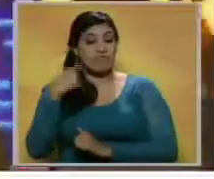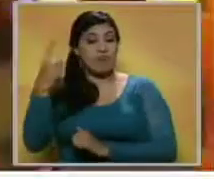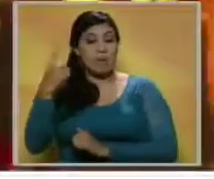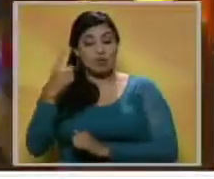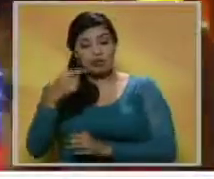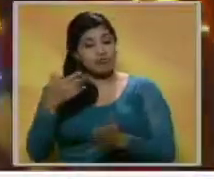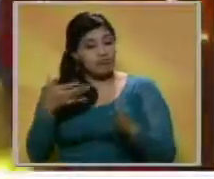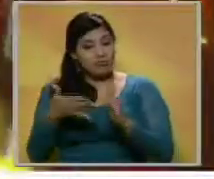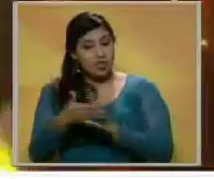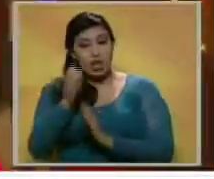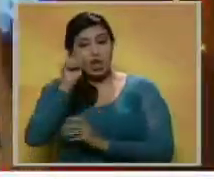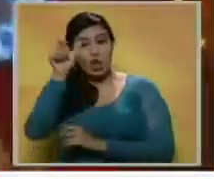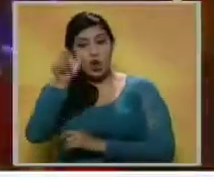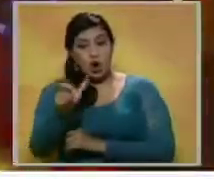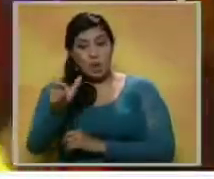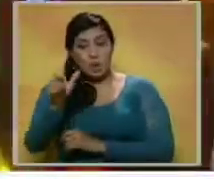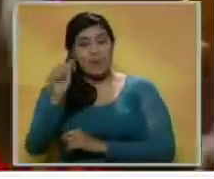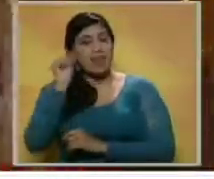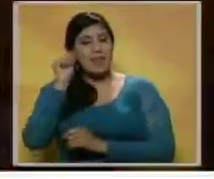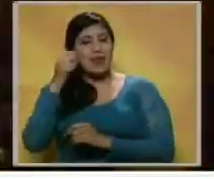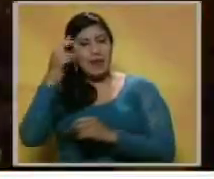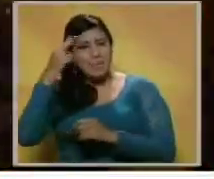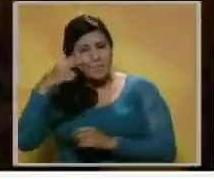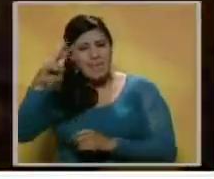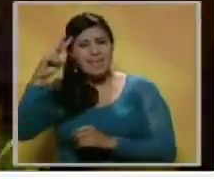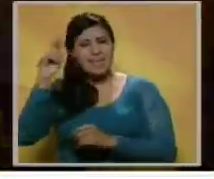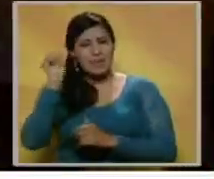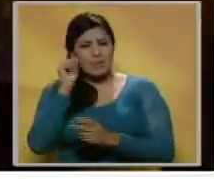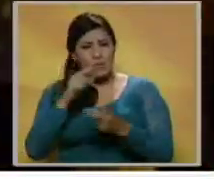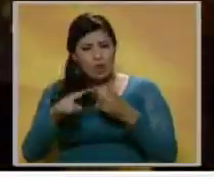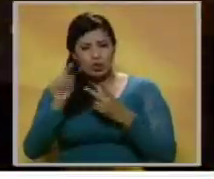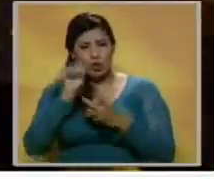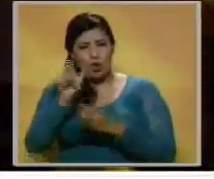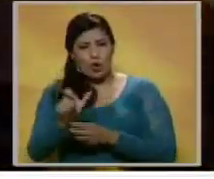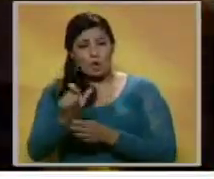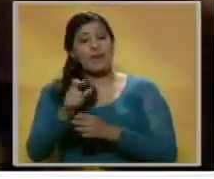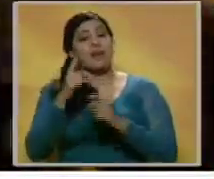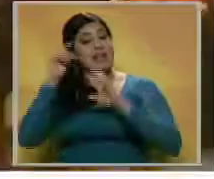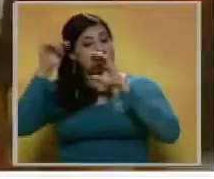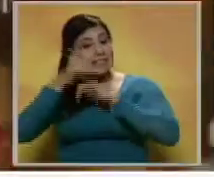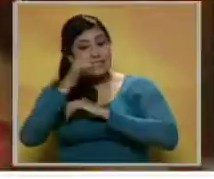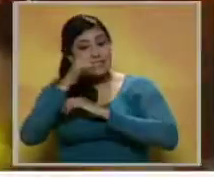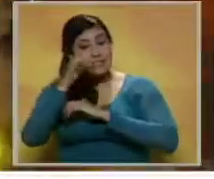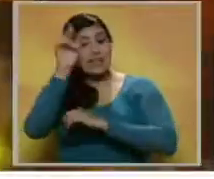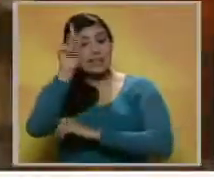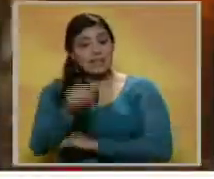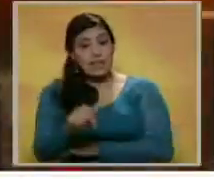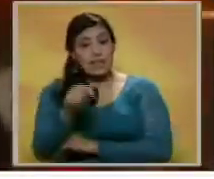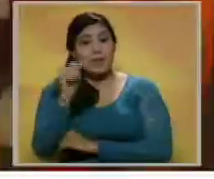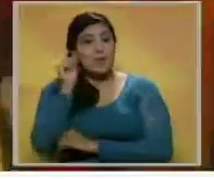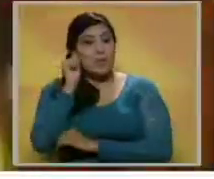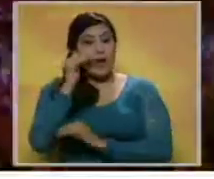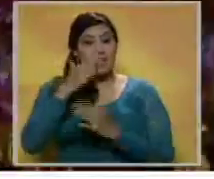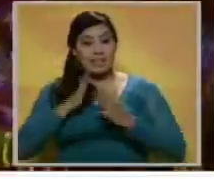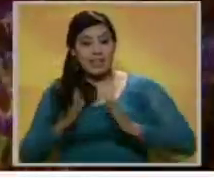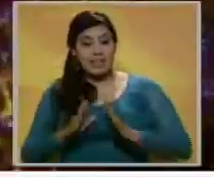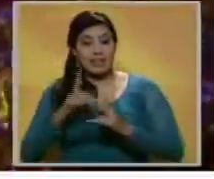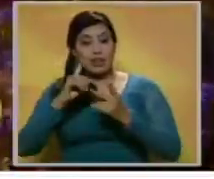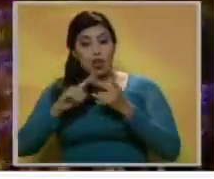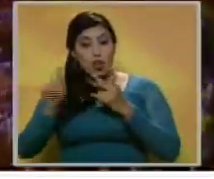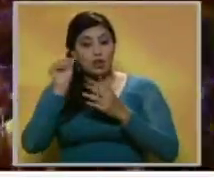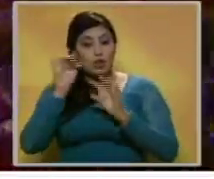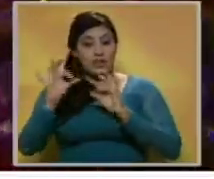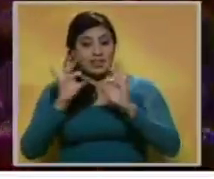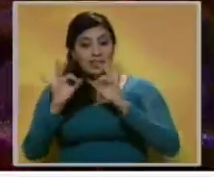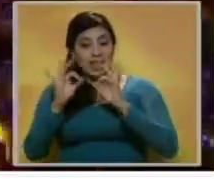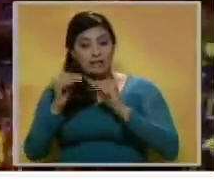voltaje resaltan Prince Royce, Thalía y Nicky Jam. Y en el ámbito del cine fueron nominadas Jennifer López, Salma Hayek y Sofía